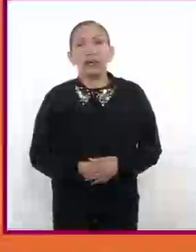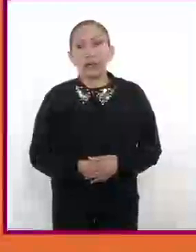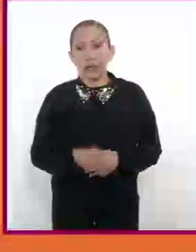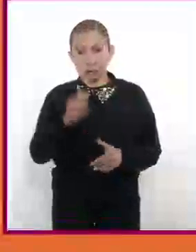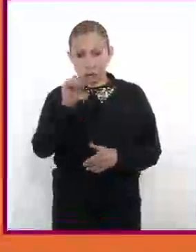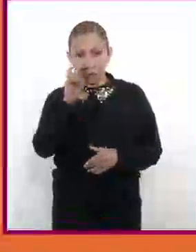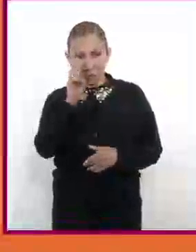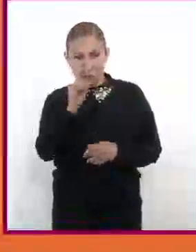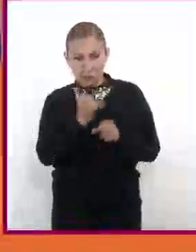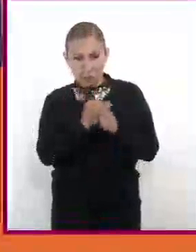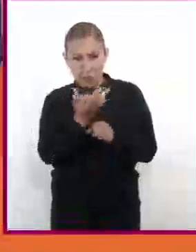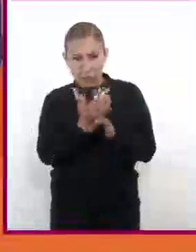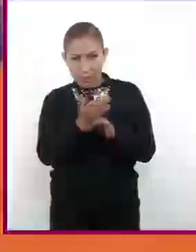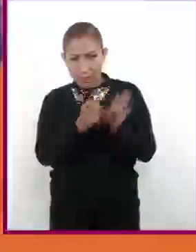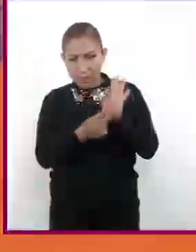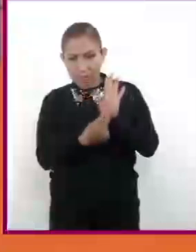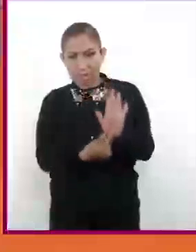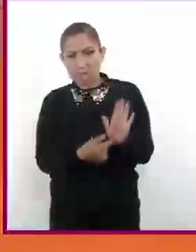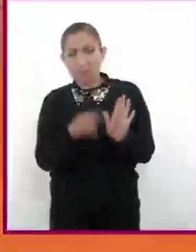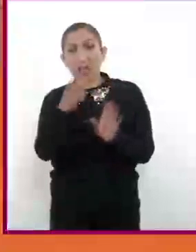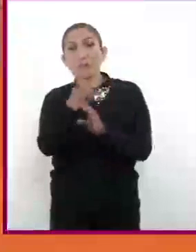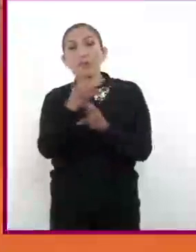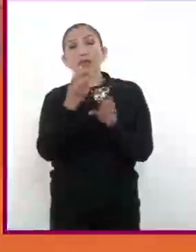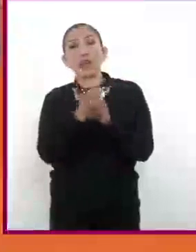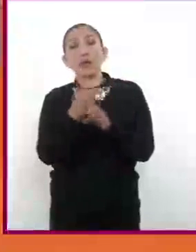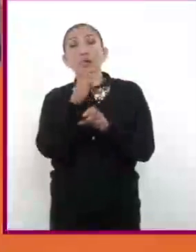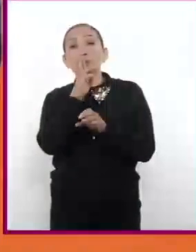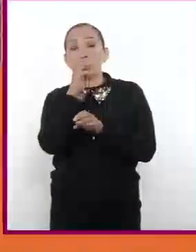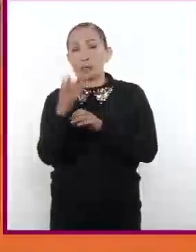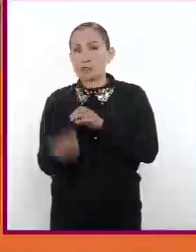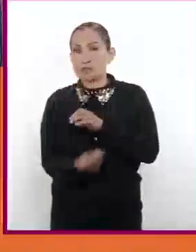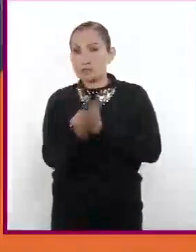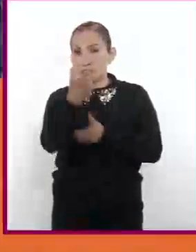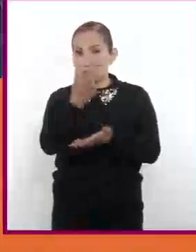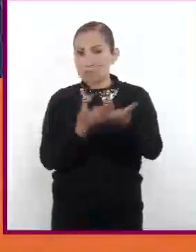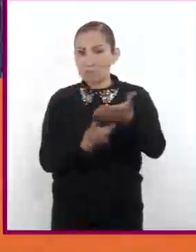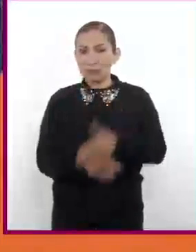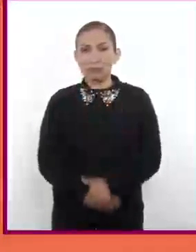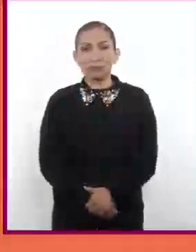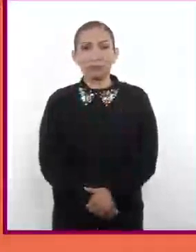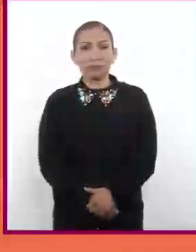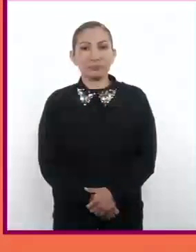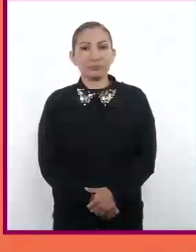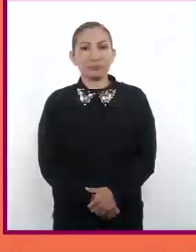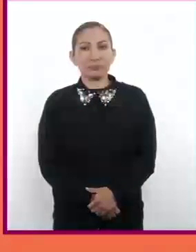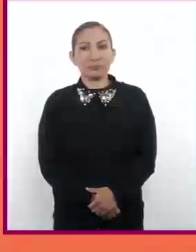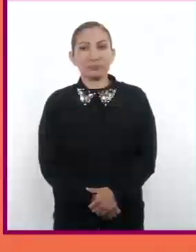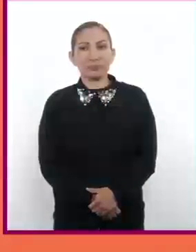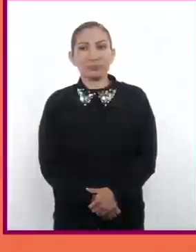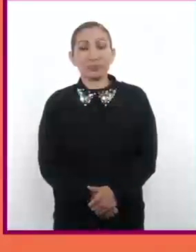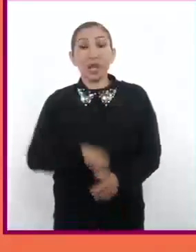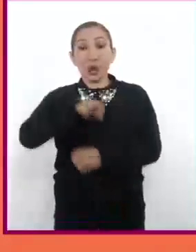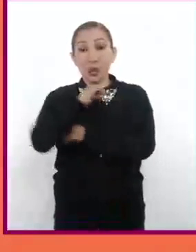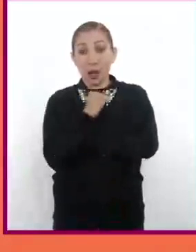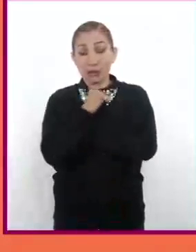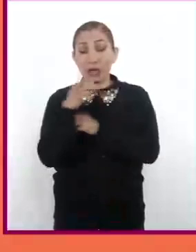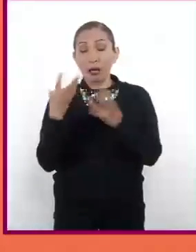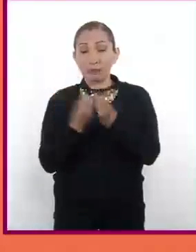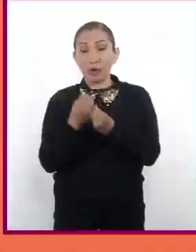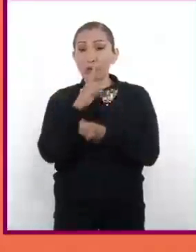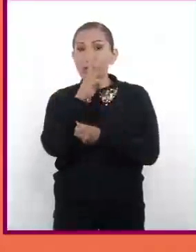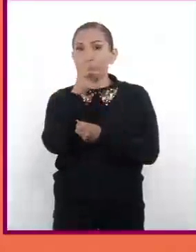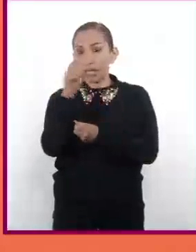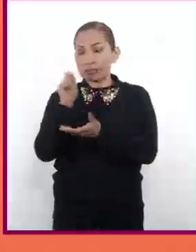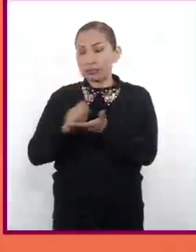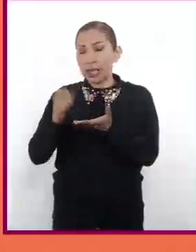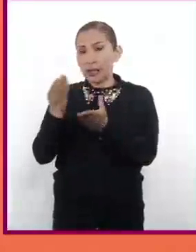en la información que hemos presentado, los invitamos a responder las siguientes preguntas. Guárdenlas junto con sus